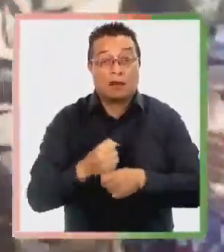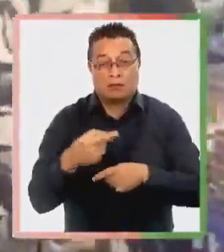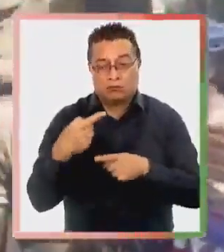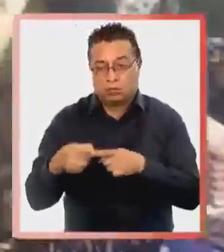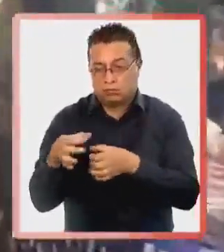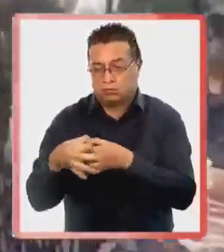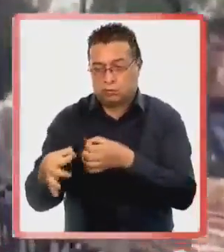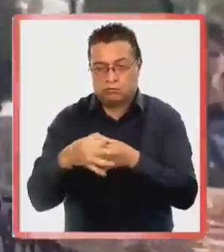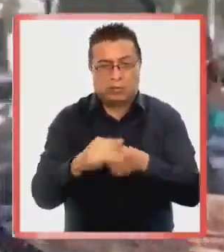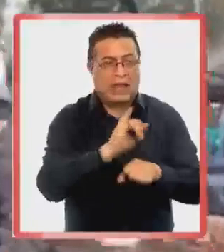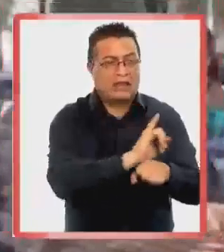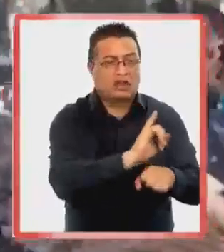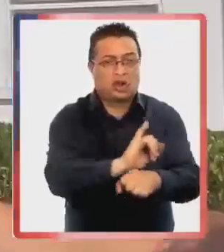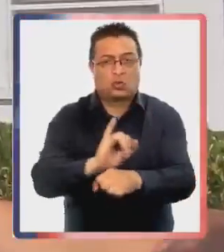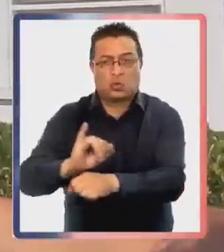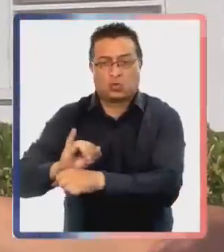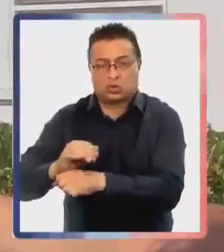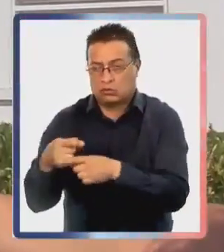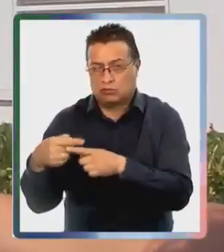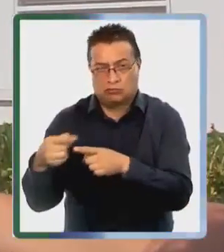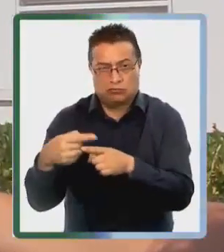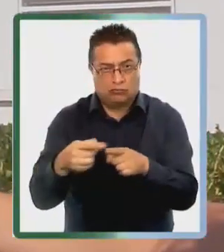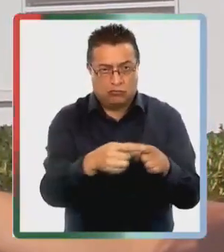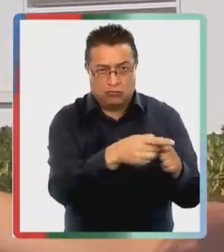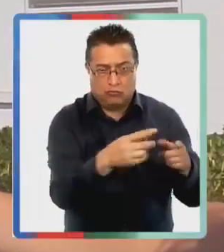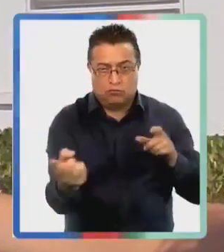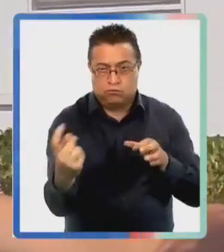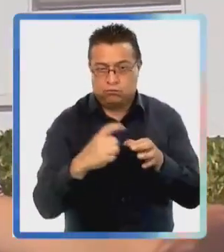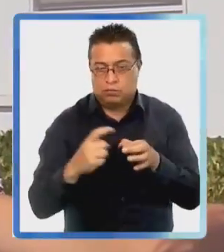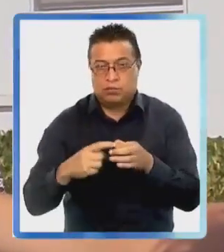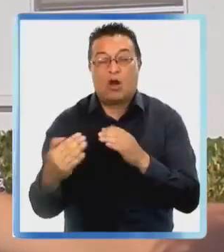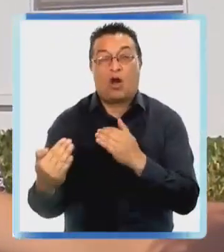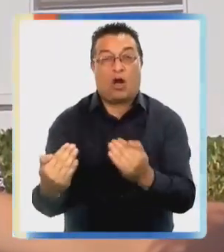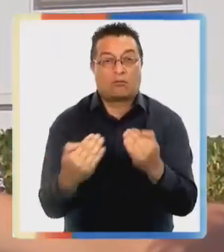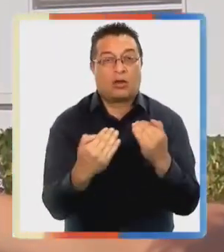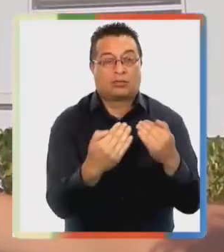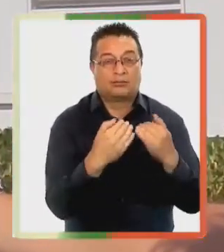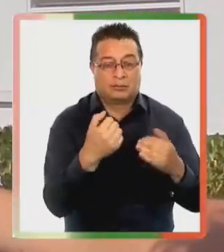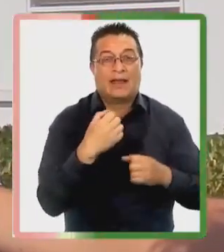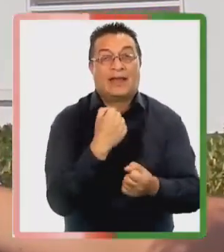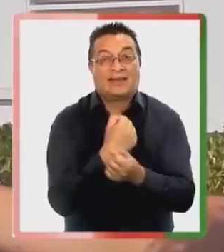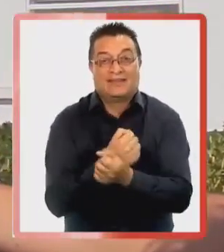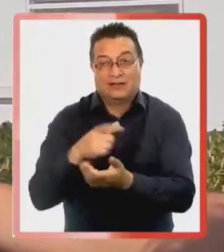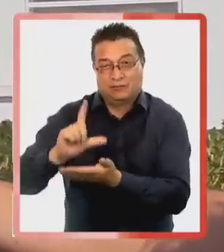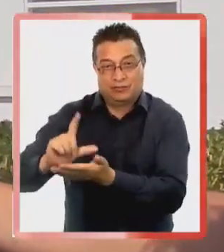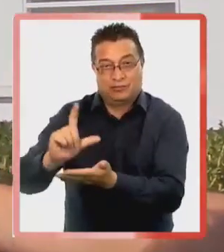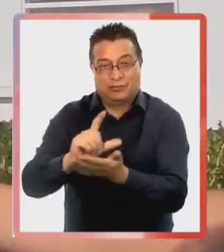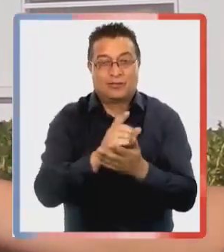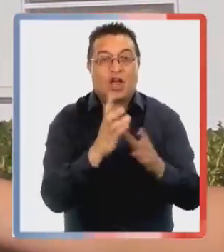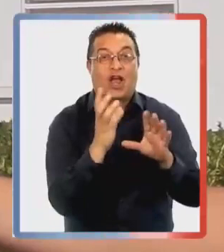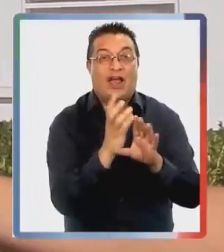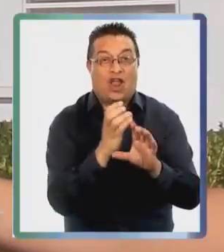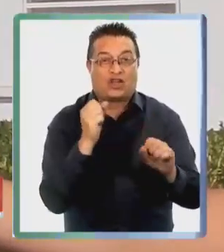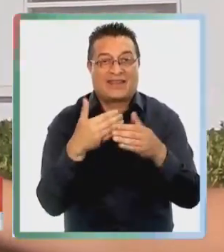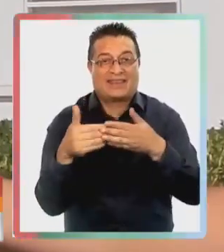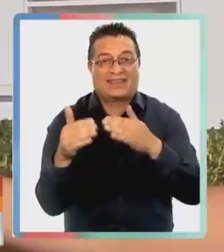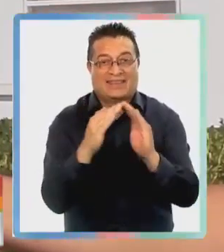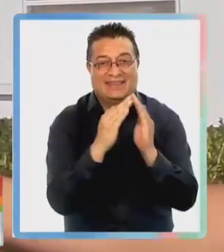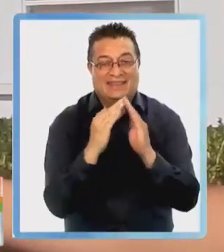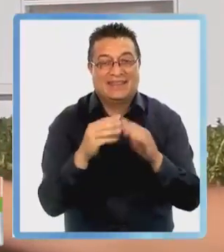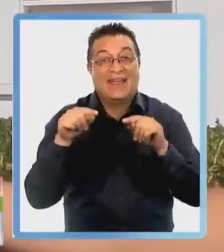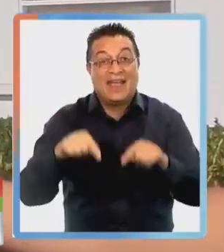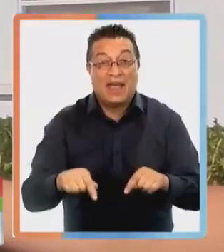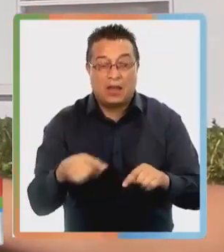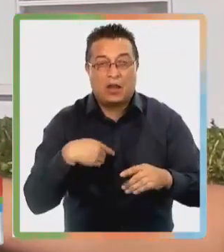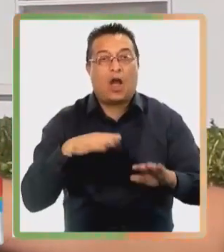trabajo interinstitucionales y también intersectoriales, apoyados por las distintas tenencias que están a cargo de la ciudad de los Andes, como